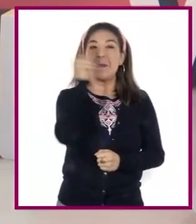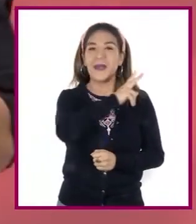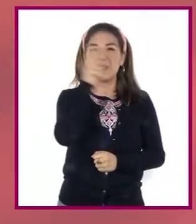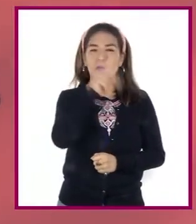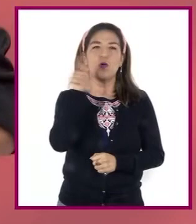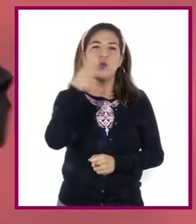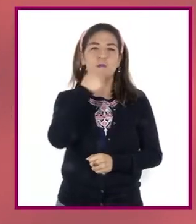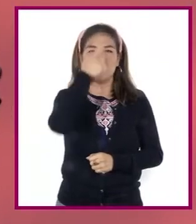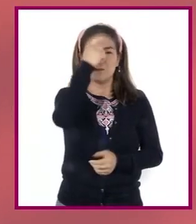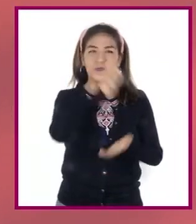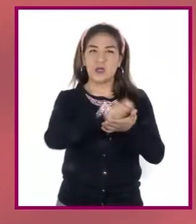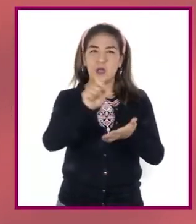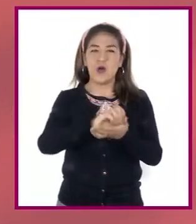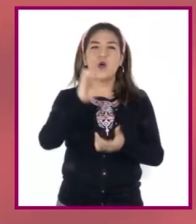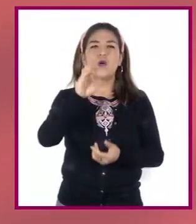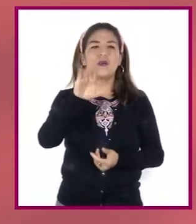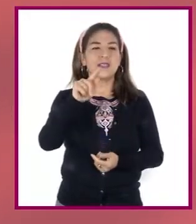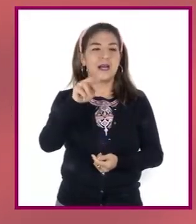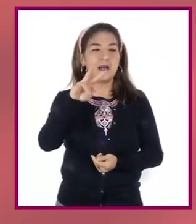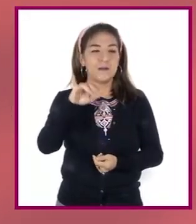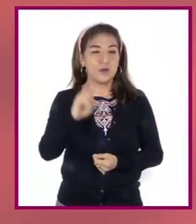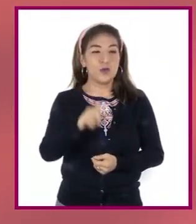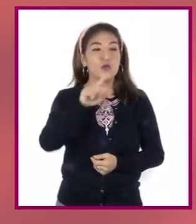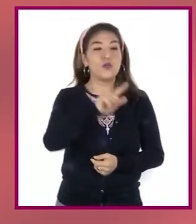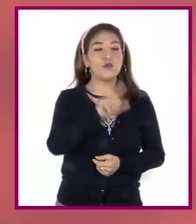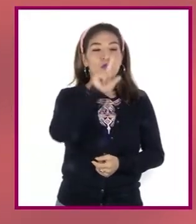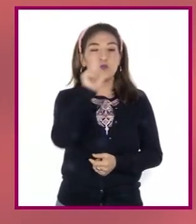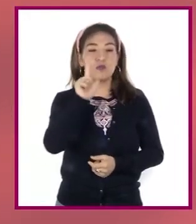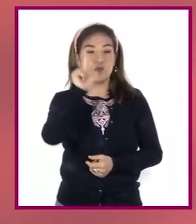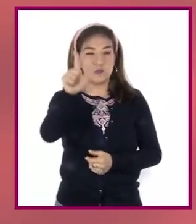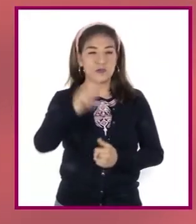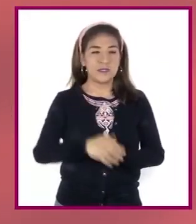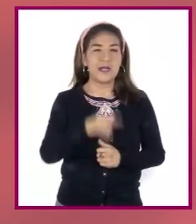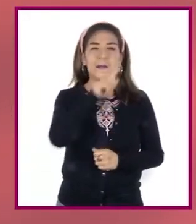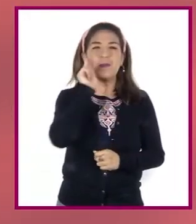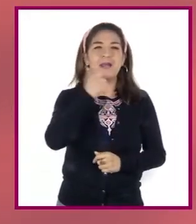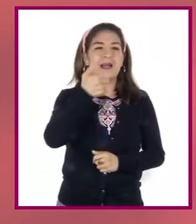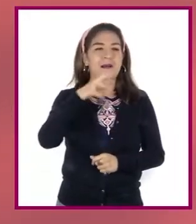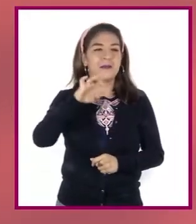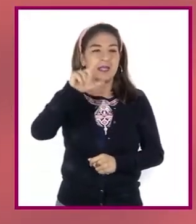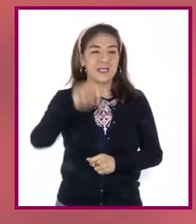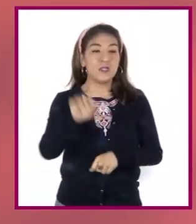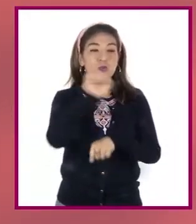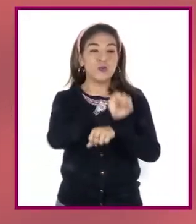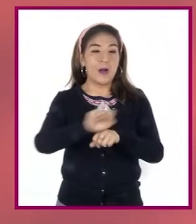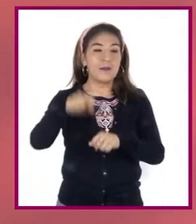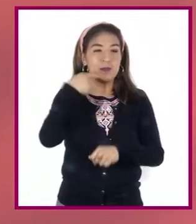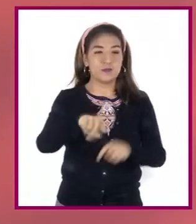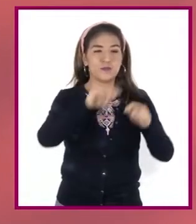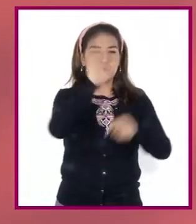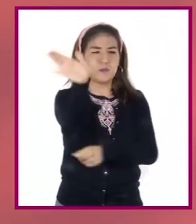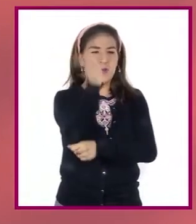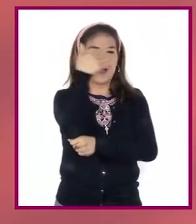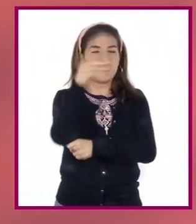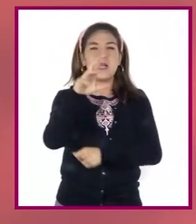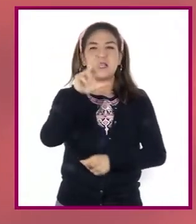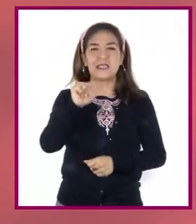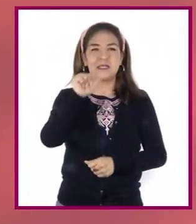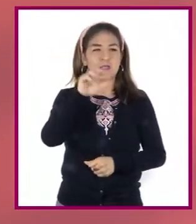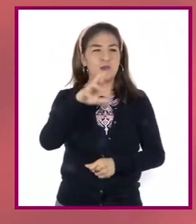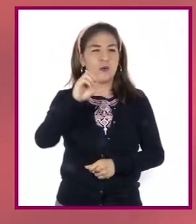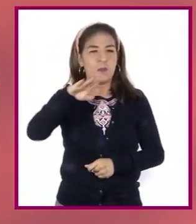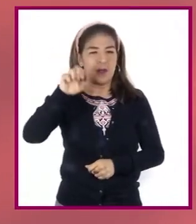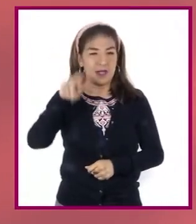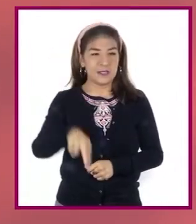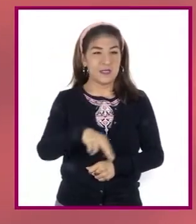Paz. Luz de Chile, de Gabriela Mistral. Suave Patria, de Ramón López Velarde. Oda al perro,